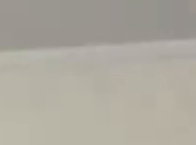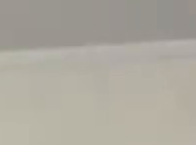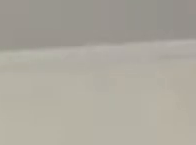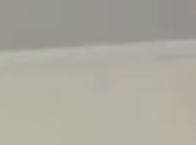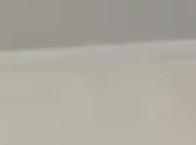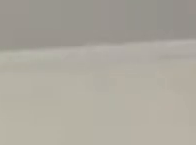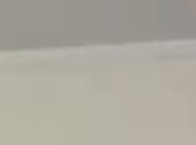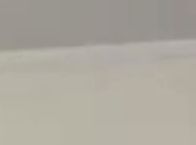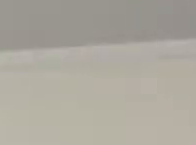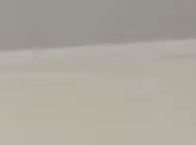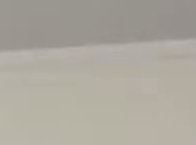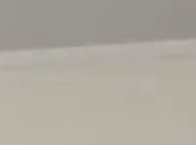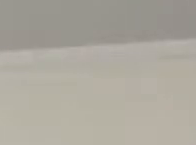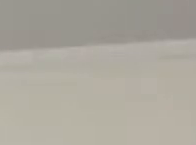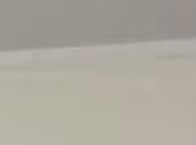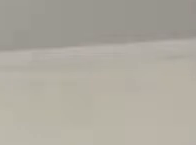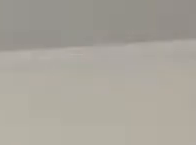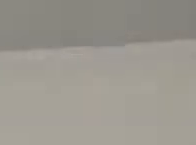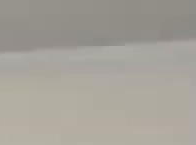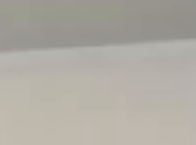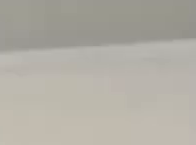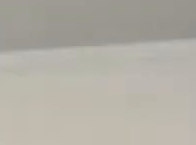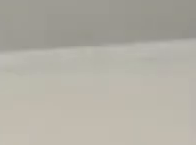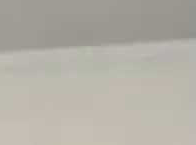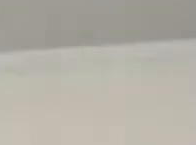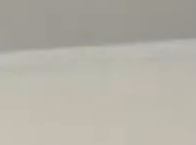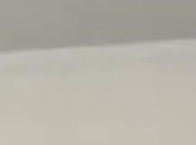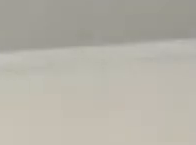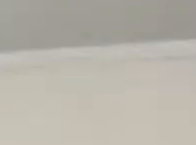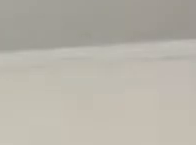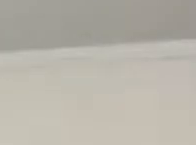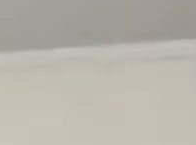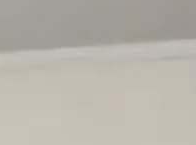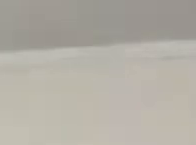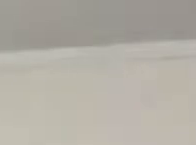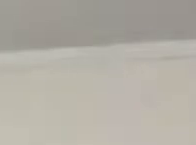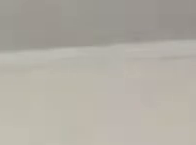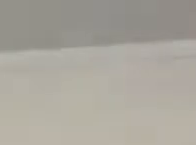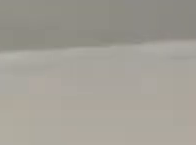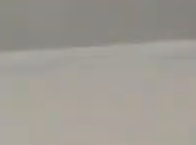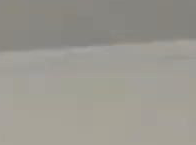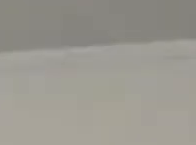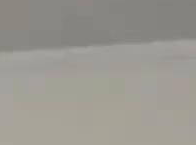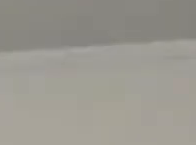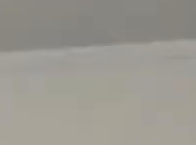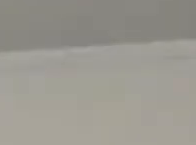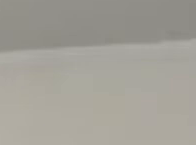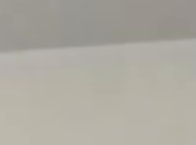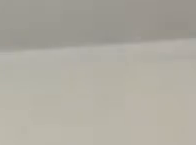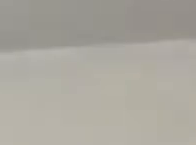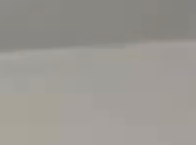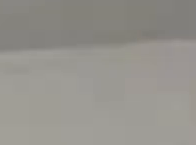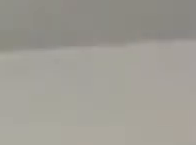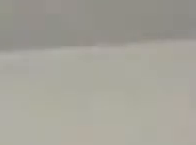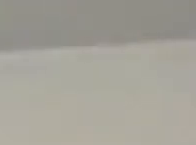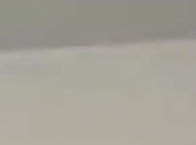mayor detalle sobre este conjunto de patologías, ¿ya? Y el día de mañana vamos a ver y